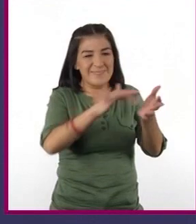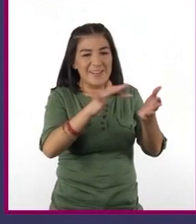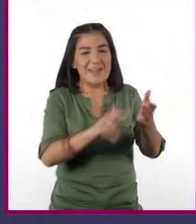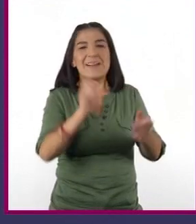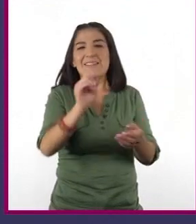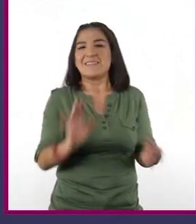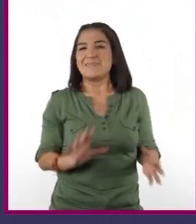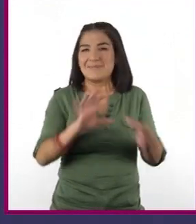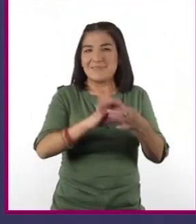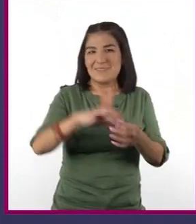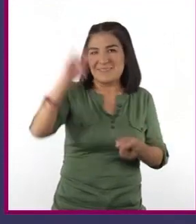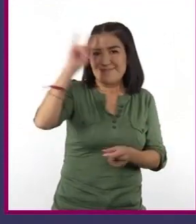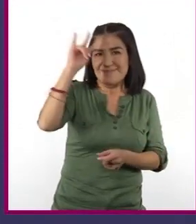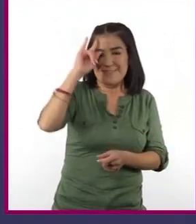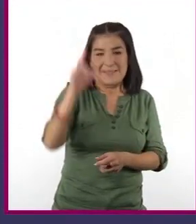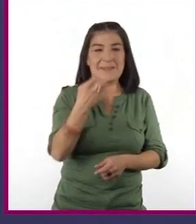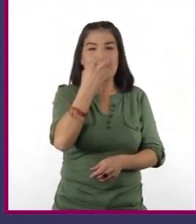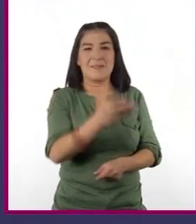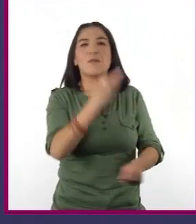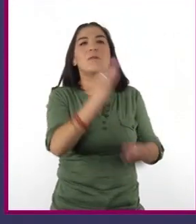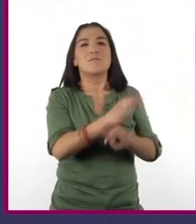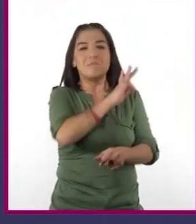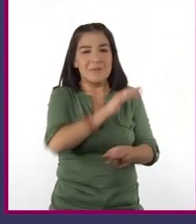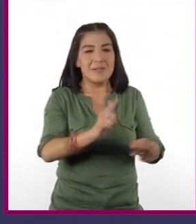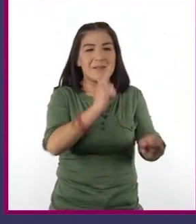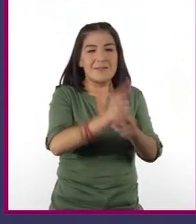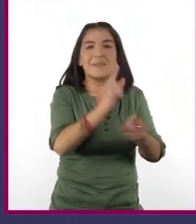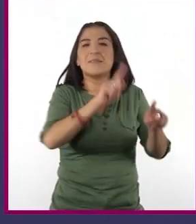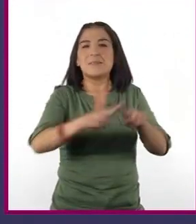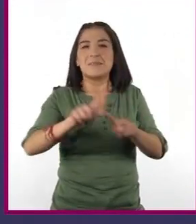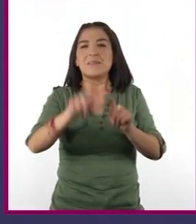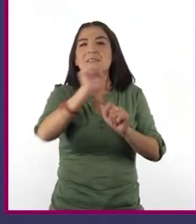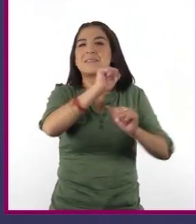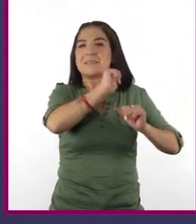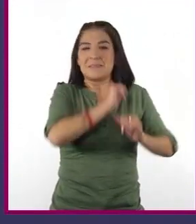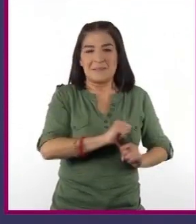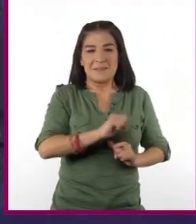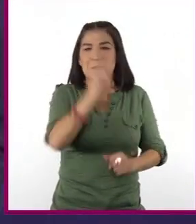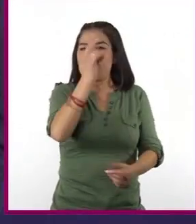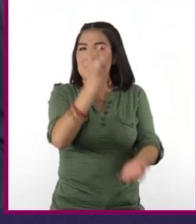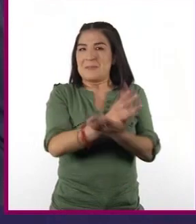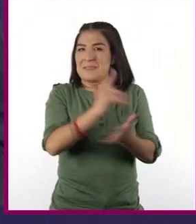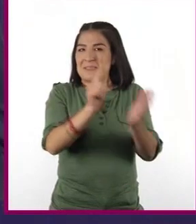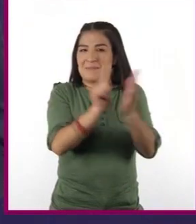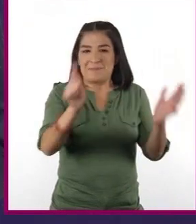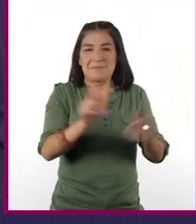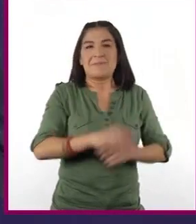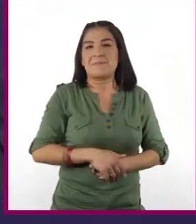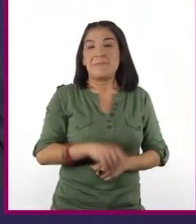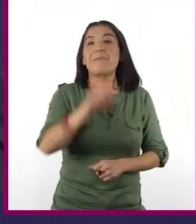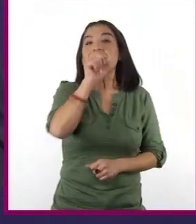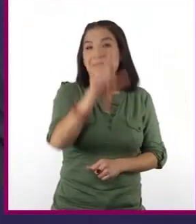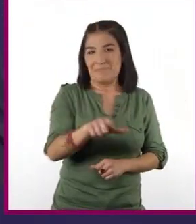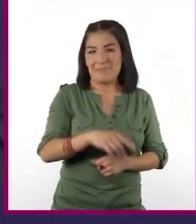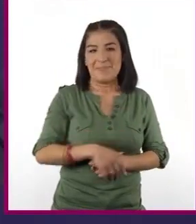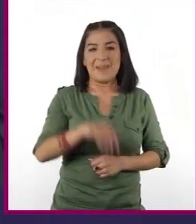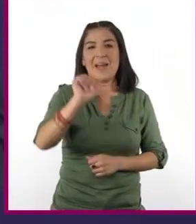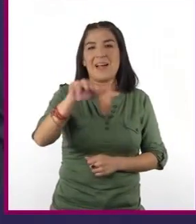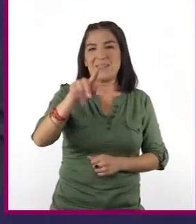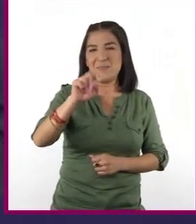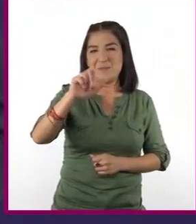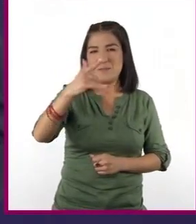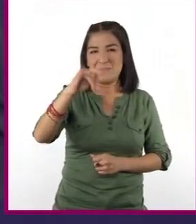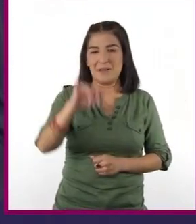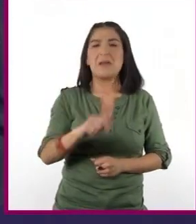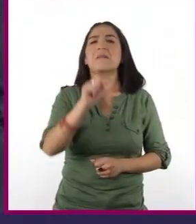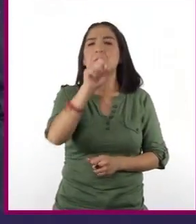de cuentos de terror, pues ahí puedo encontrar diversos autores en un solo libro. Además, las antologías también